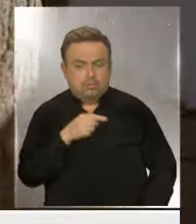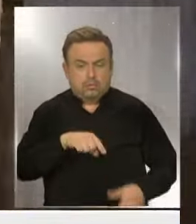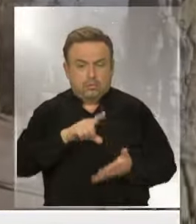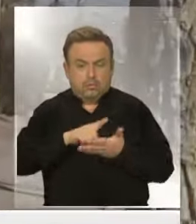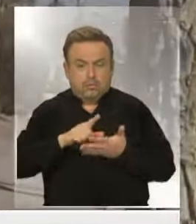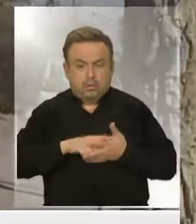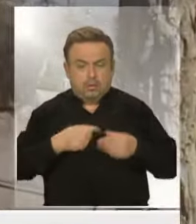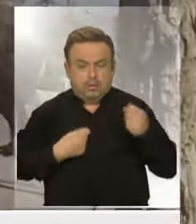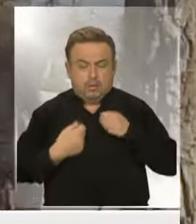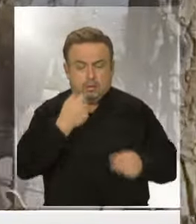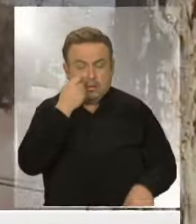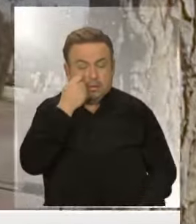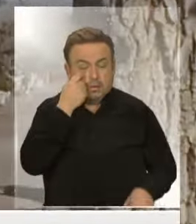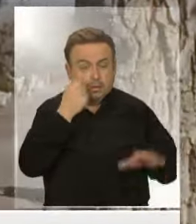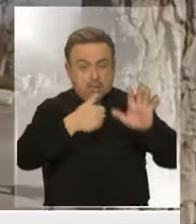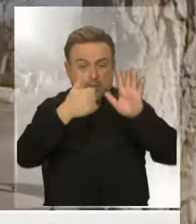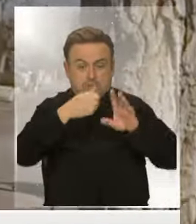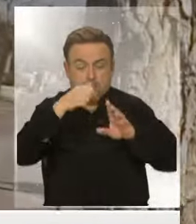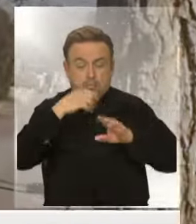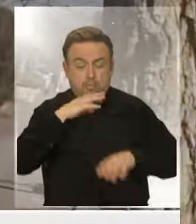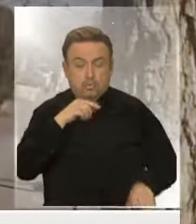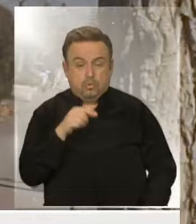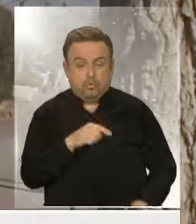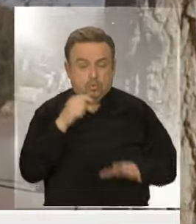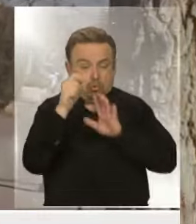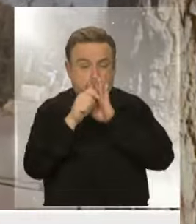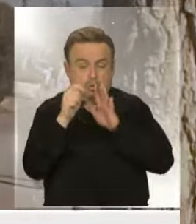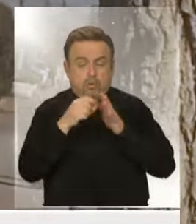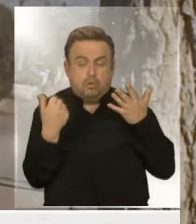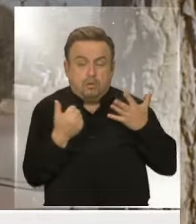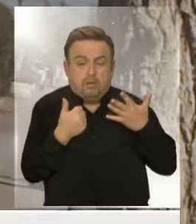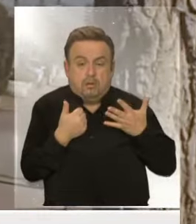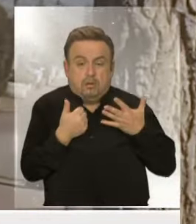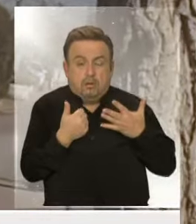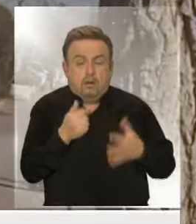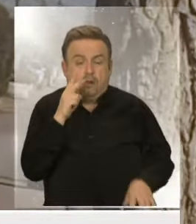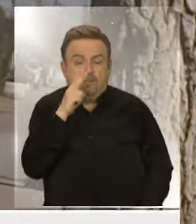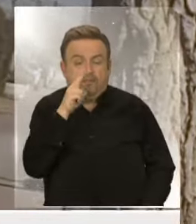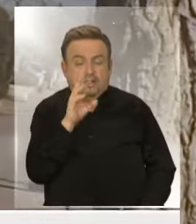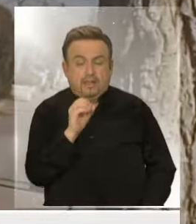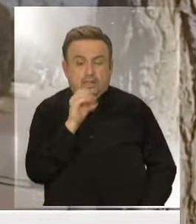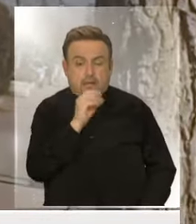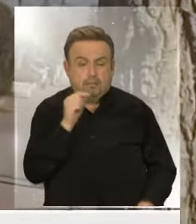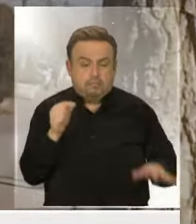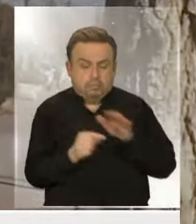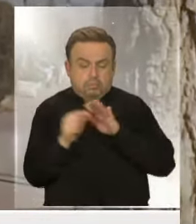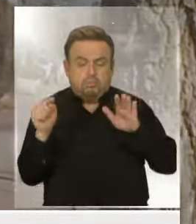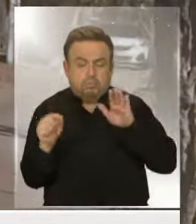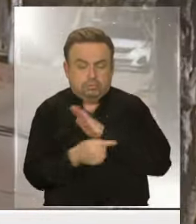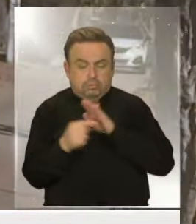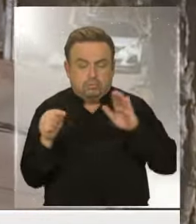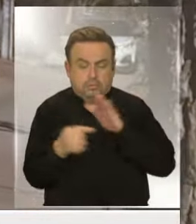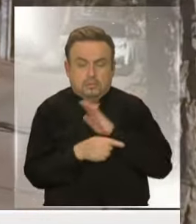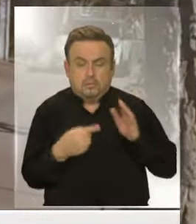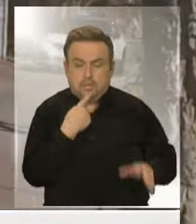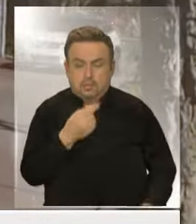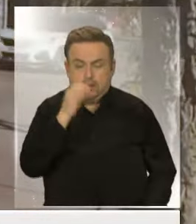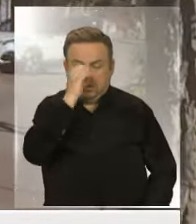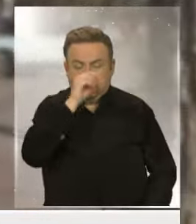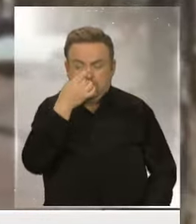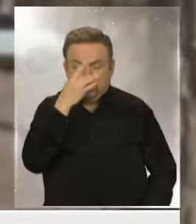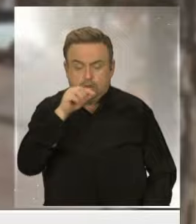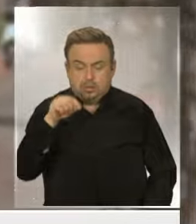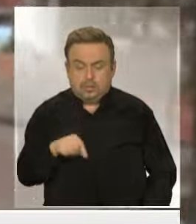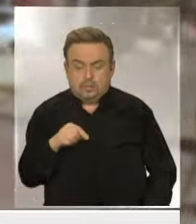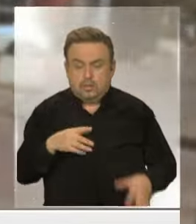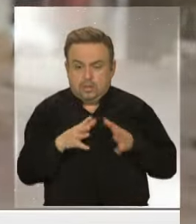de la banda. En 6 minutos de grabación contabilizamos al menos a 20 personas ingresar. La policía estima que solo ahí